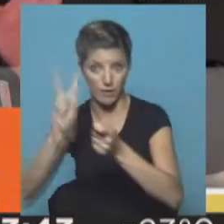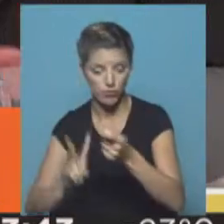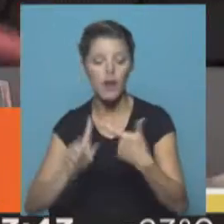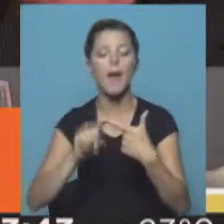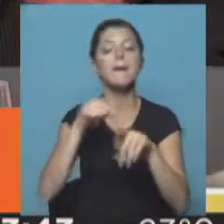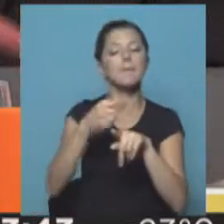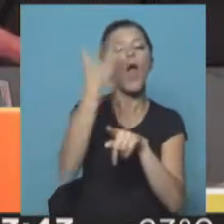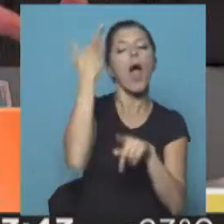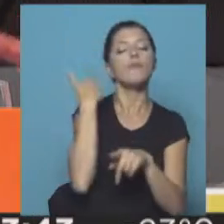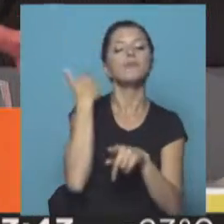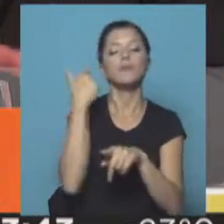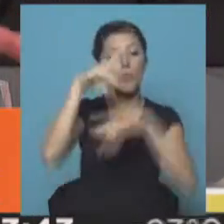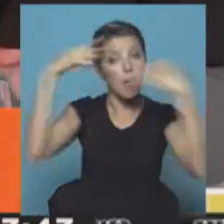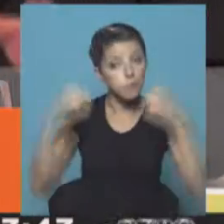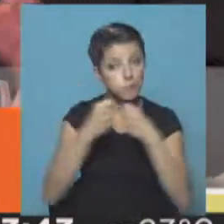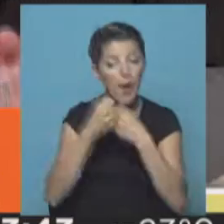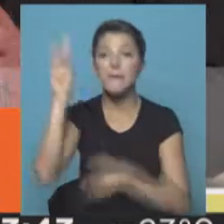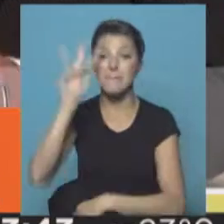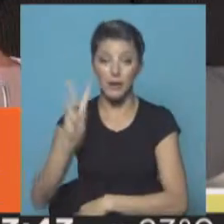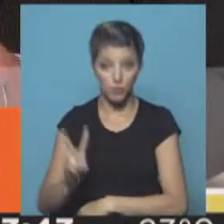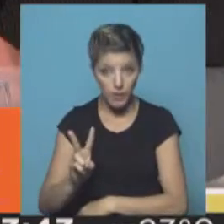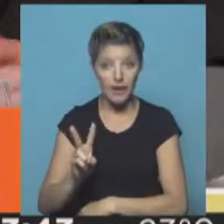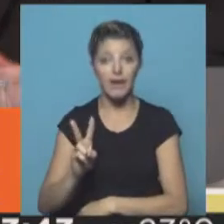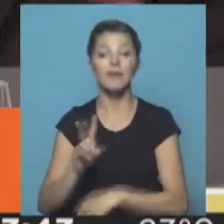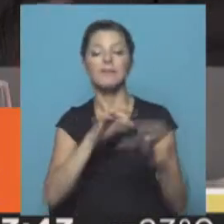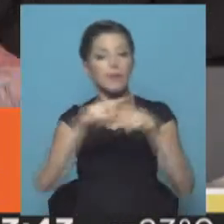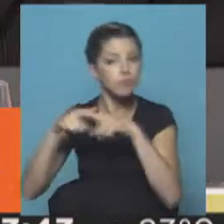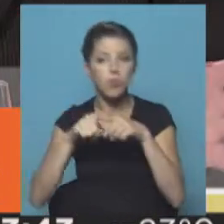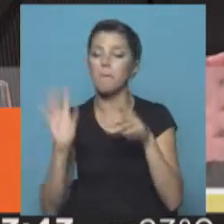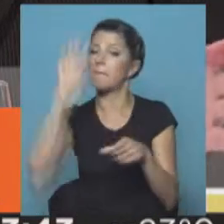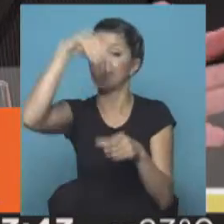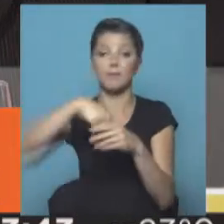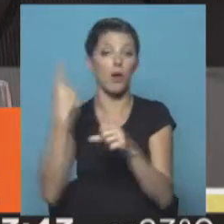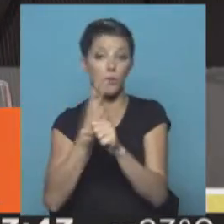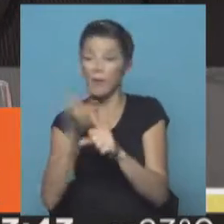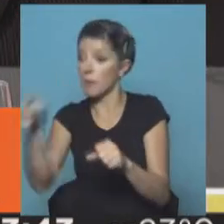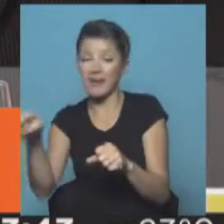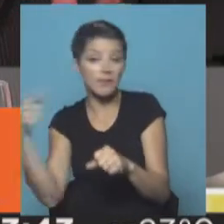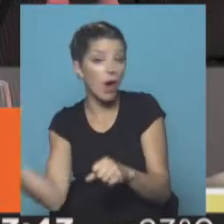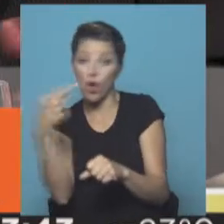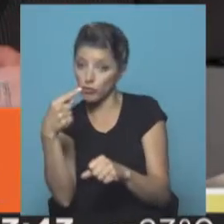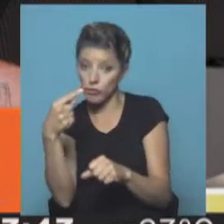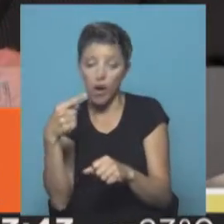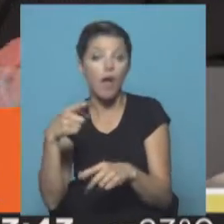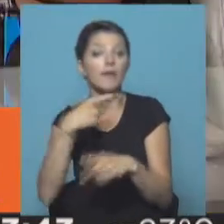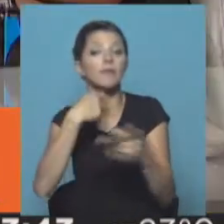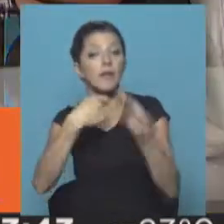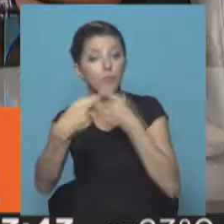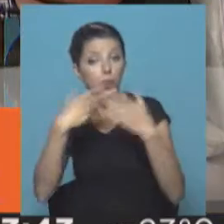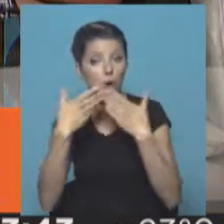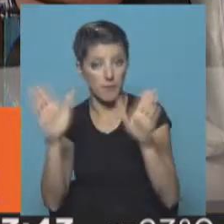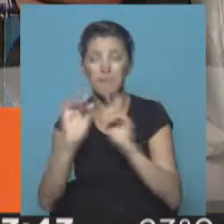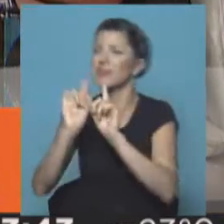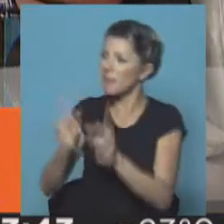acuerdo por el cual Venezuela efectivamente quedaba fuera de la discusión, pero por oponerse a un tratado de libre comercio de esas Porque no había estado en el